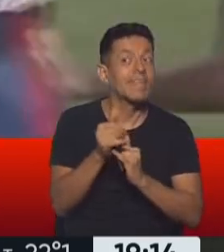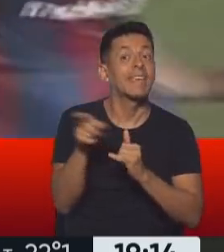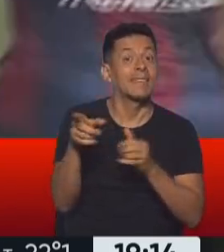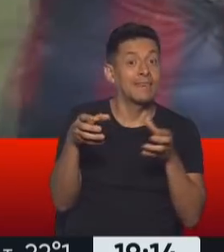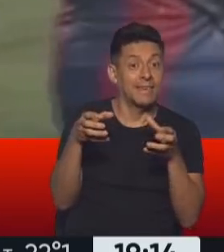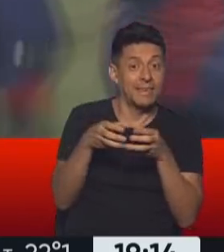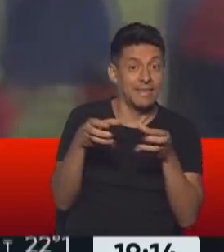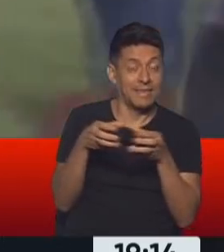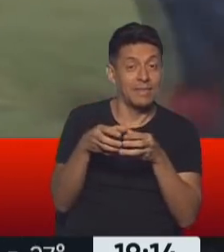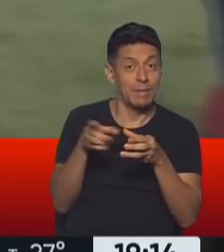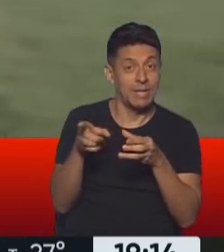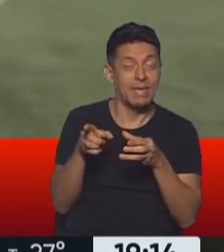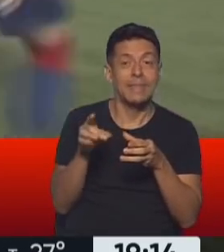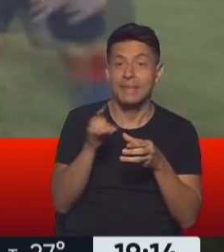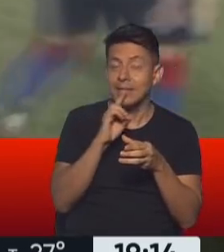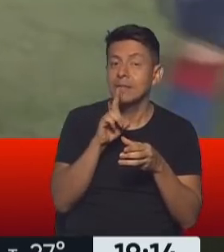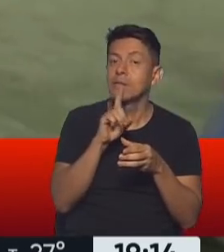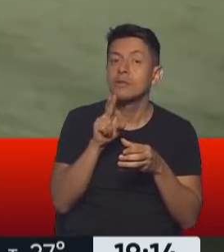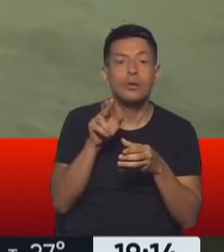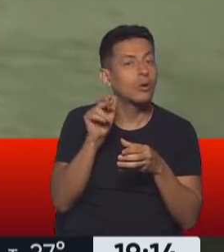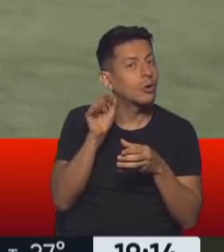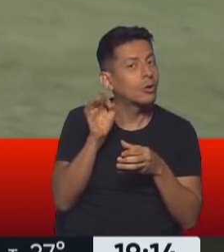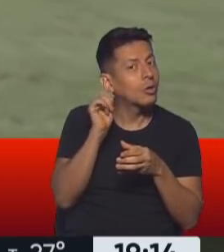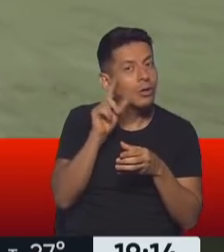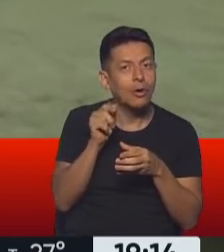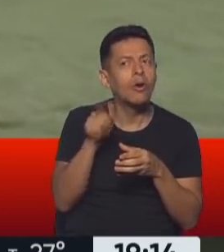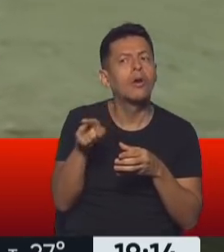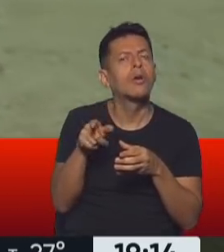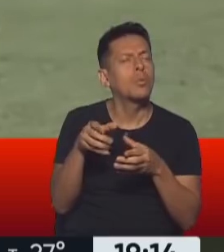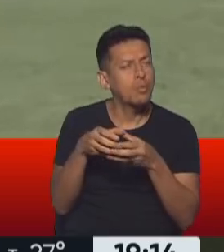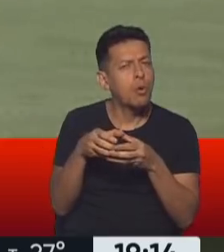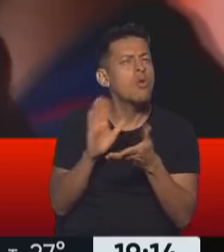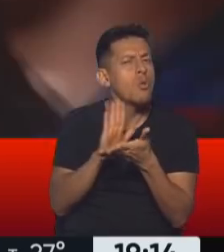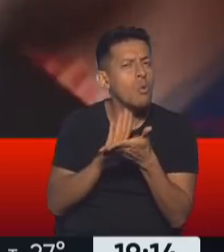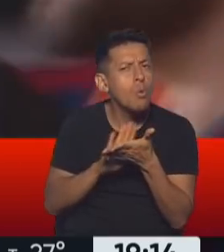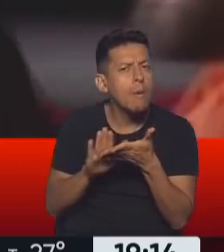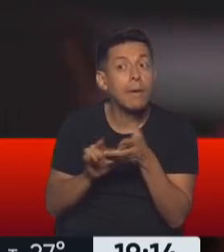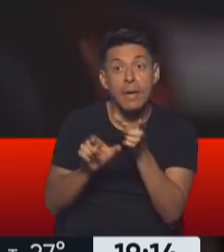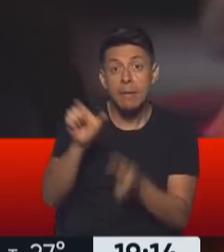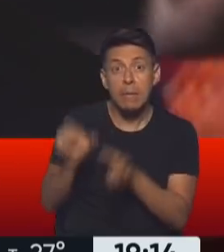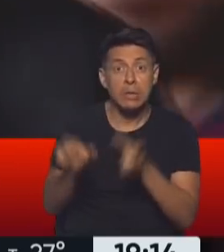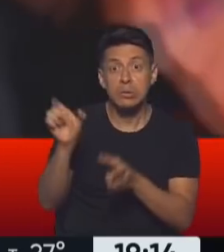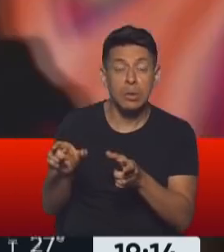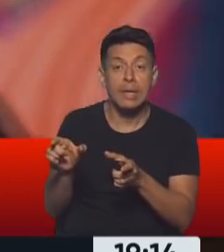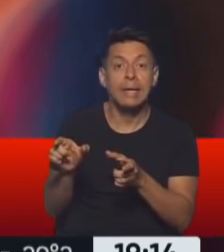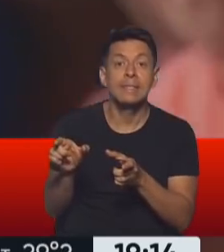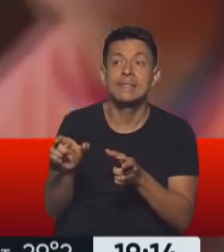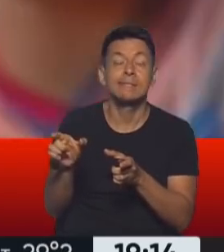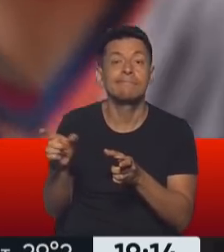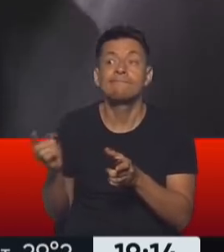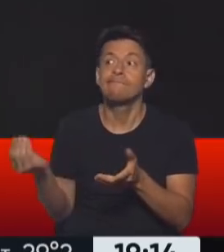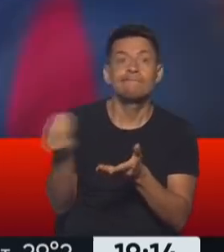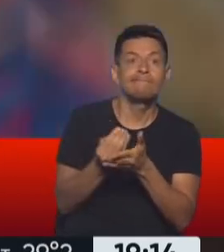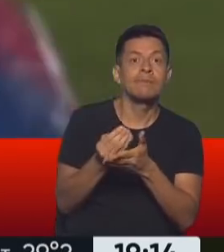de pedro troglio es un equipo de información donde los que llegaron por estar inhibida todavía no pueden jugar